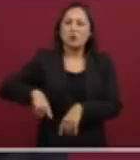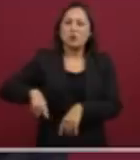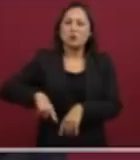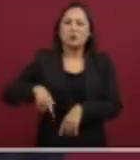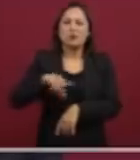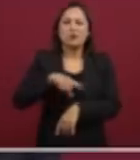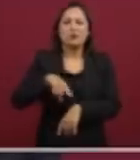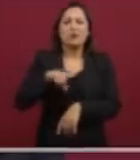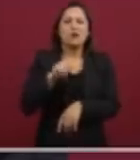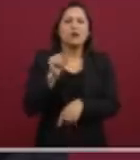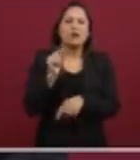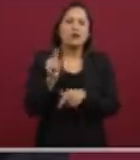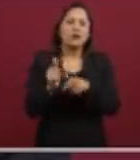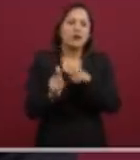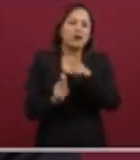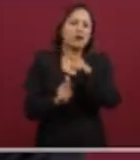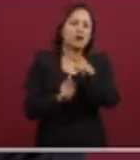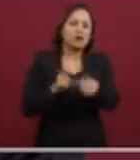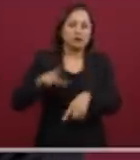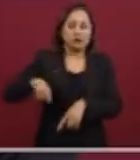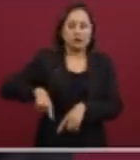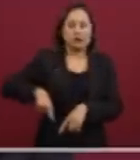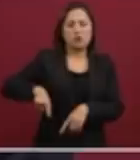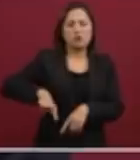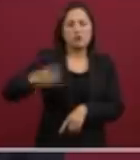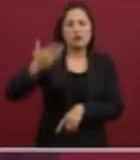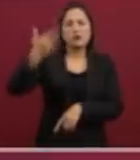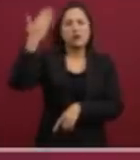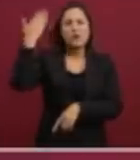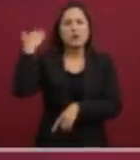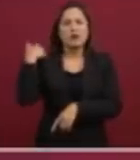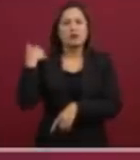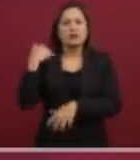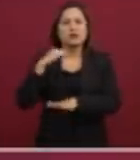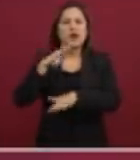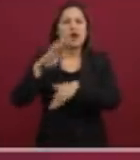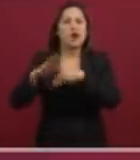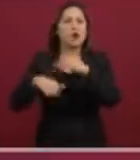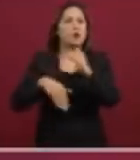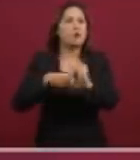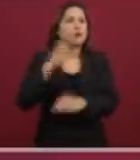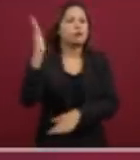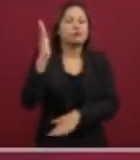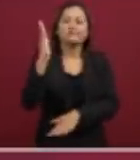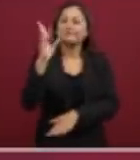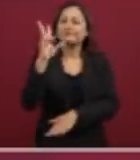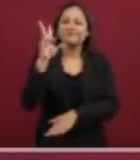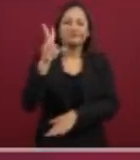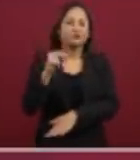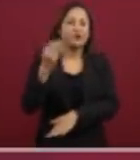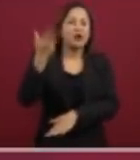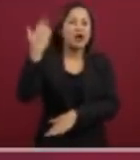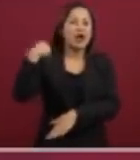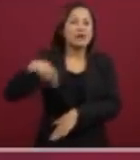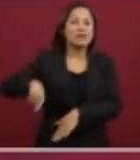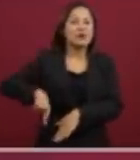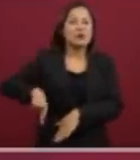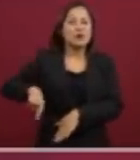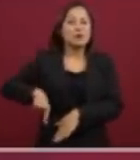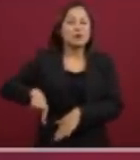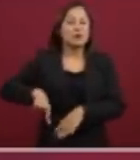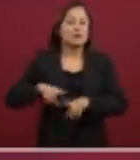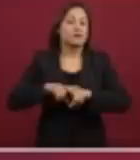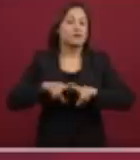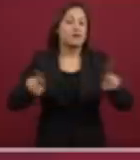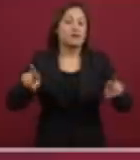de avance lento, porque el gobierno no estaba hecho para esto, estaba hecho para facilitar el